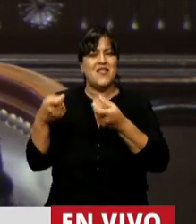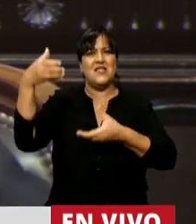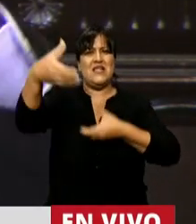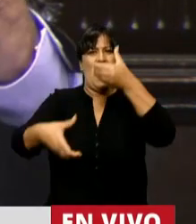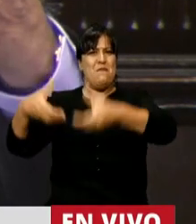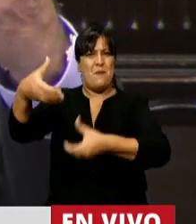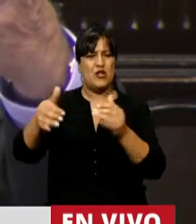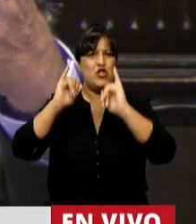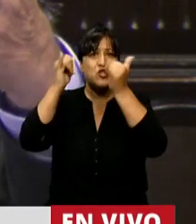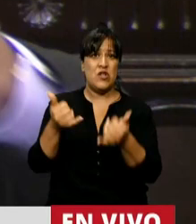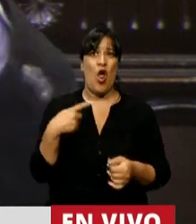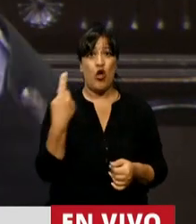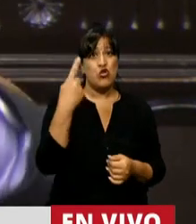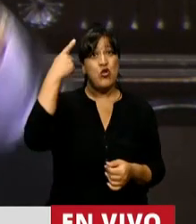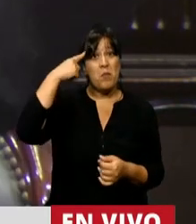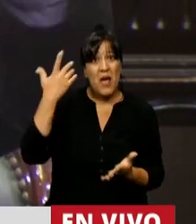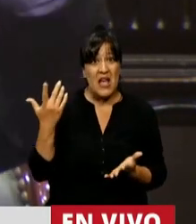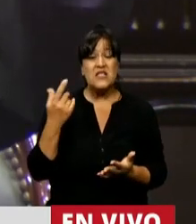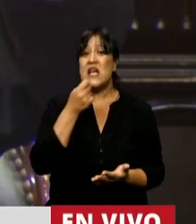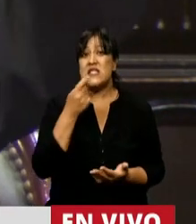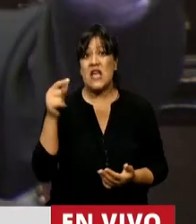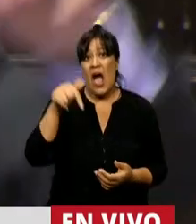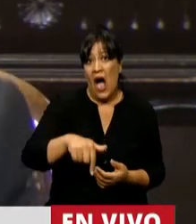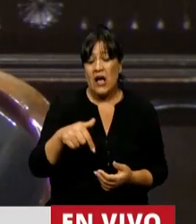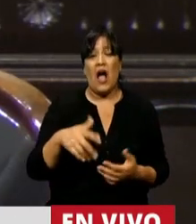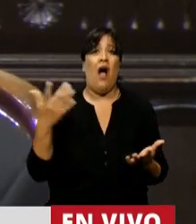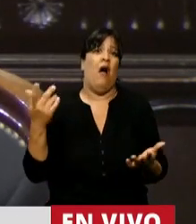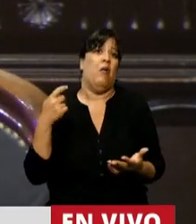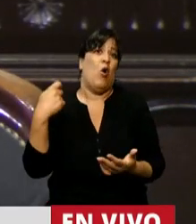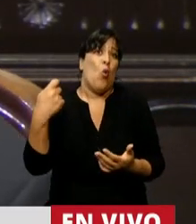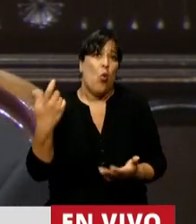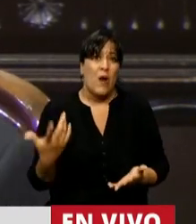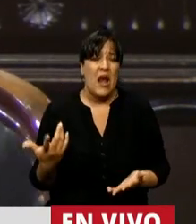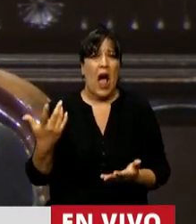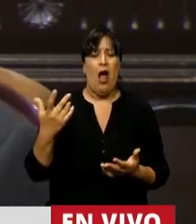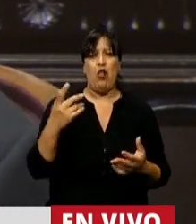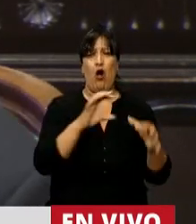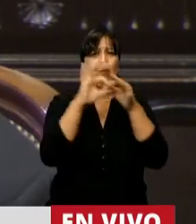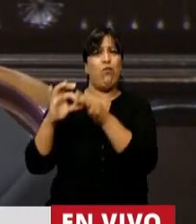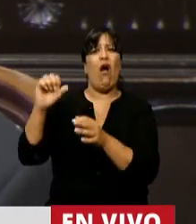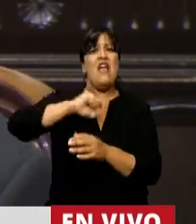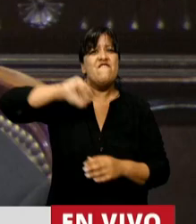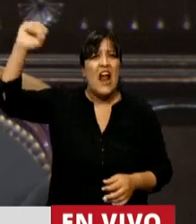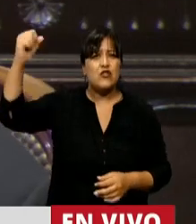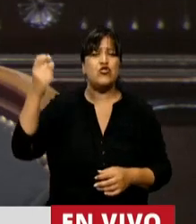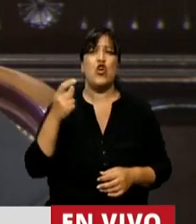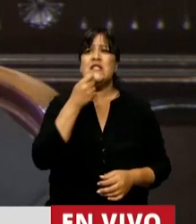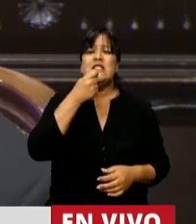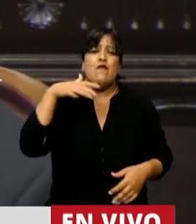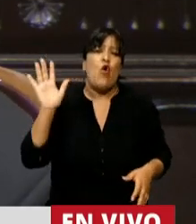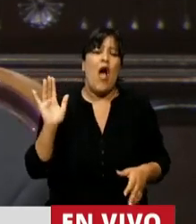¿O vamos a creer que si atásemos la suerte de los jubilados a la inflación y tuviésemos